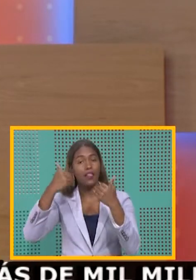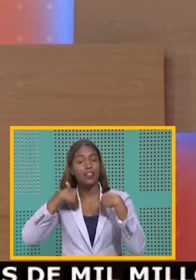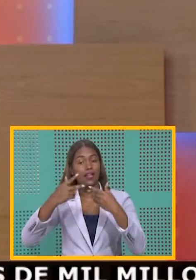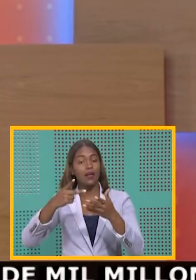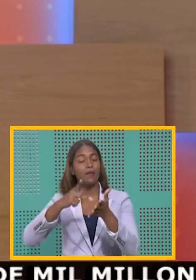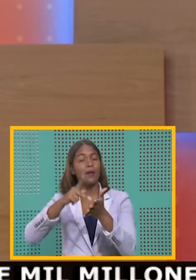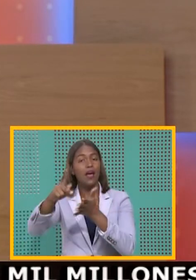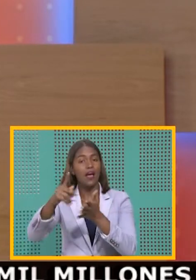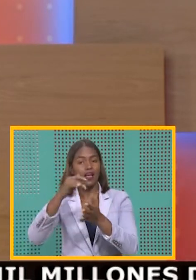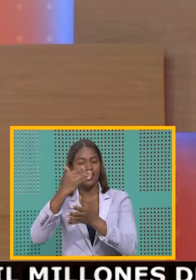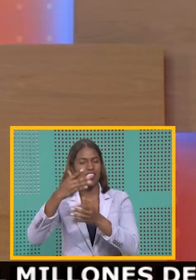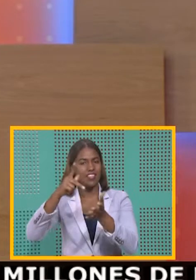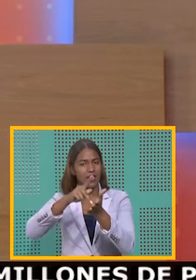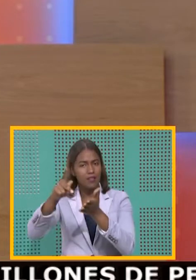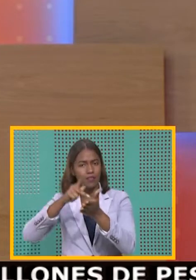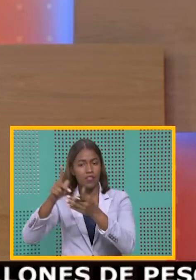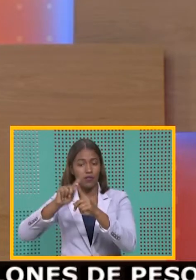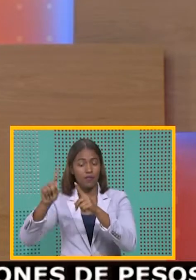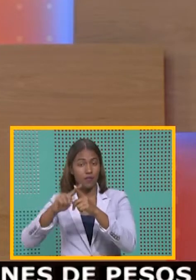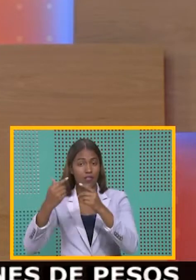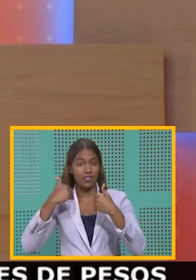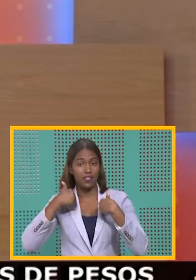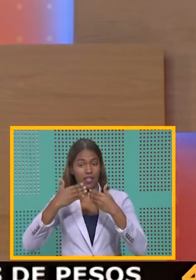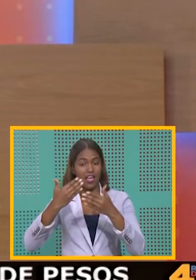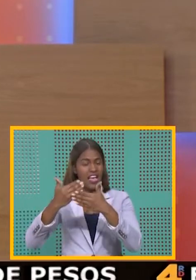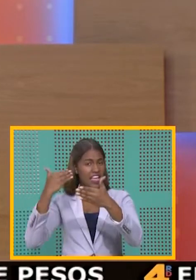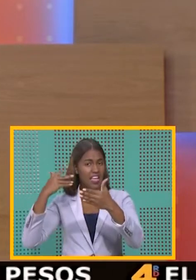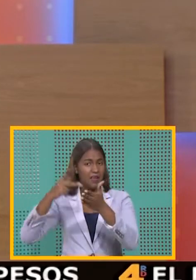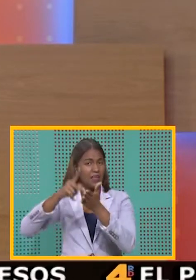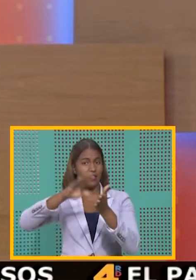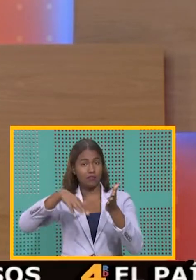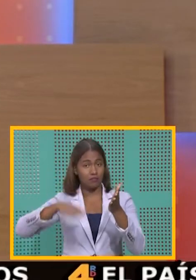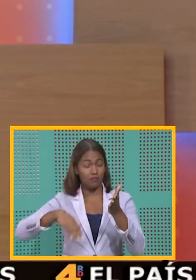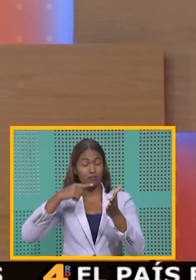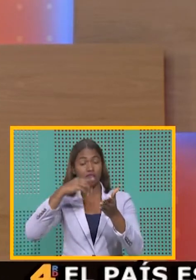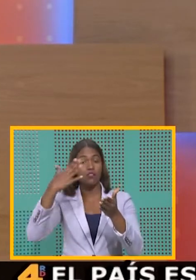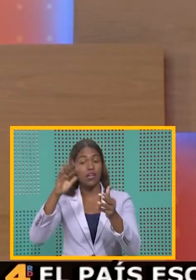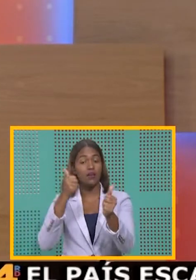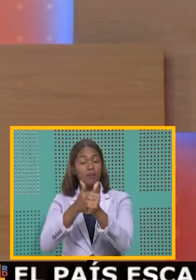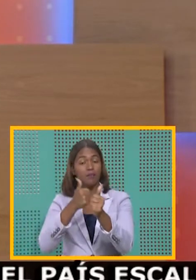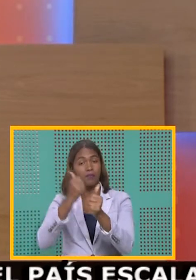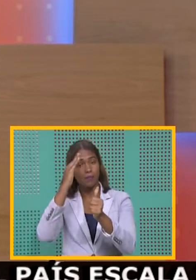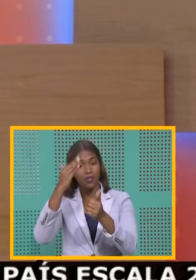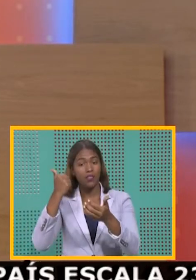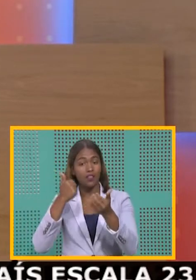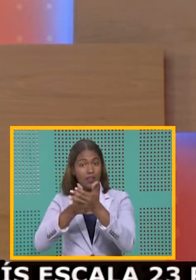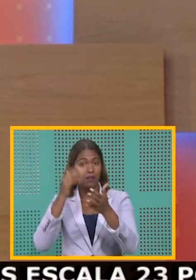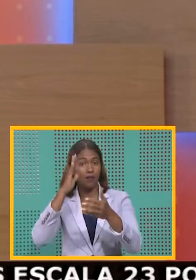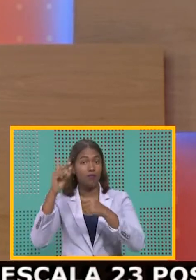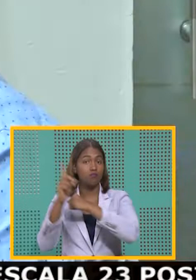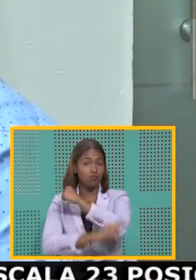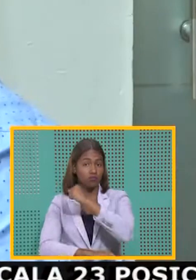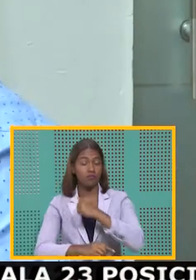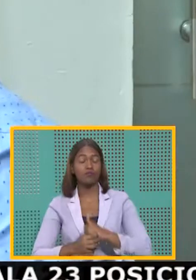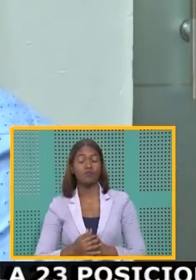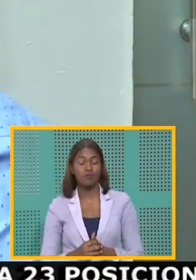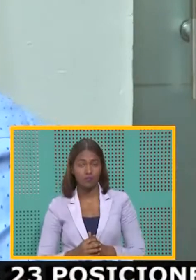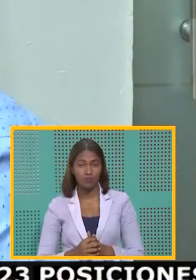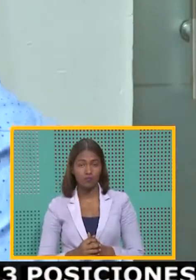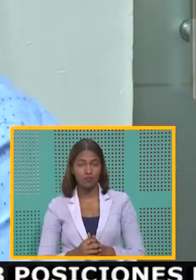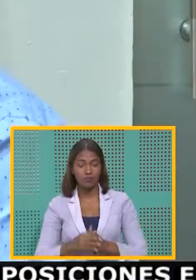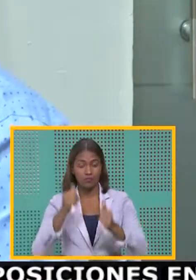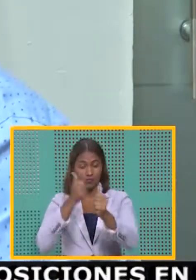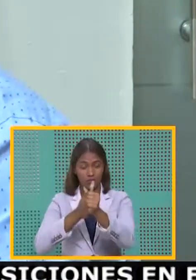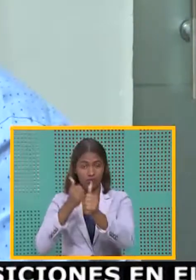día sin temor del pago de deudas atrasadas o cargos por retraso en pagos, ya que las mismas serán condonadas. Cada productor